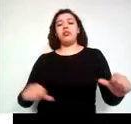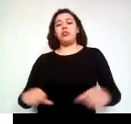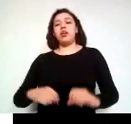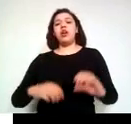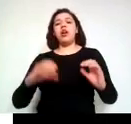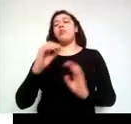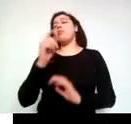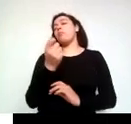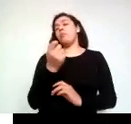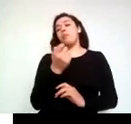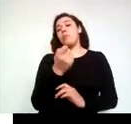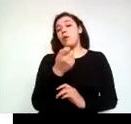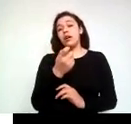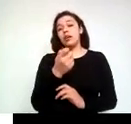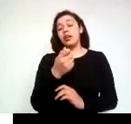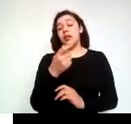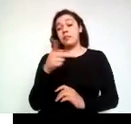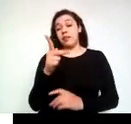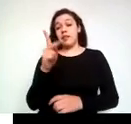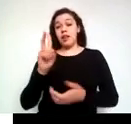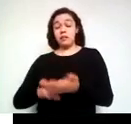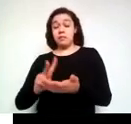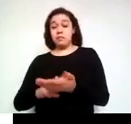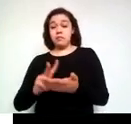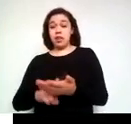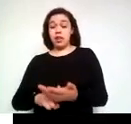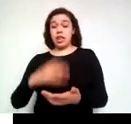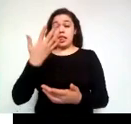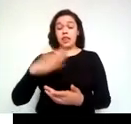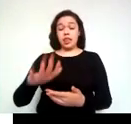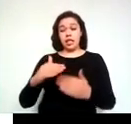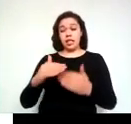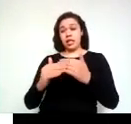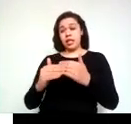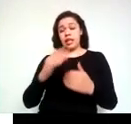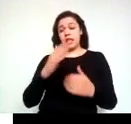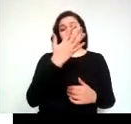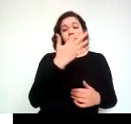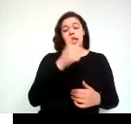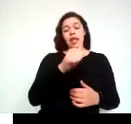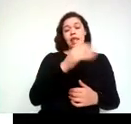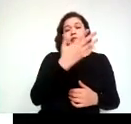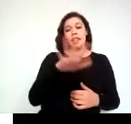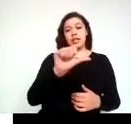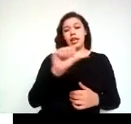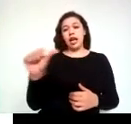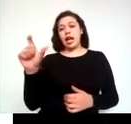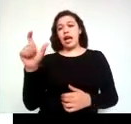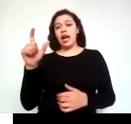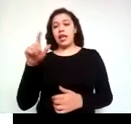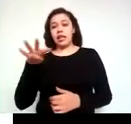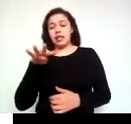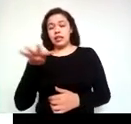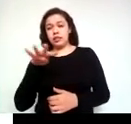si el valor es mayor o igual que 10, pero menor que 20, tu nivel de riesgo es bajo. Si el